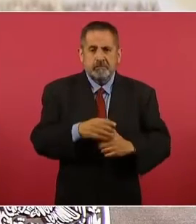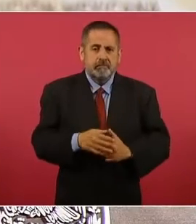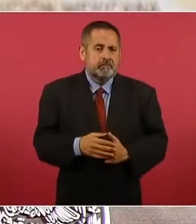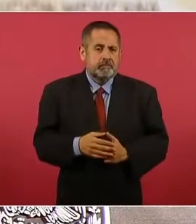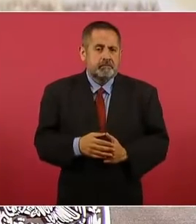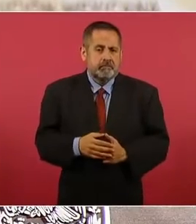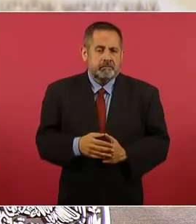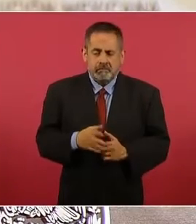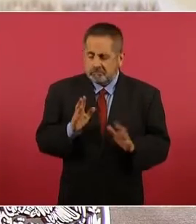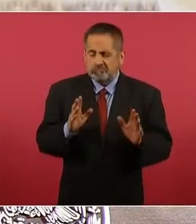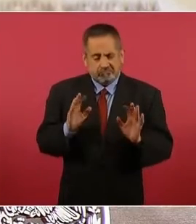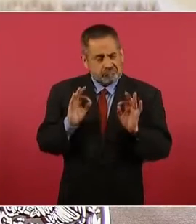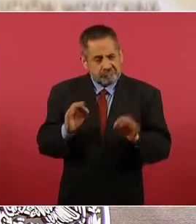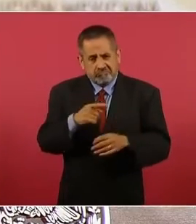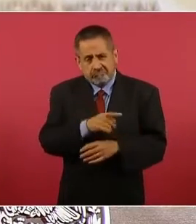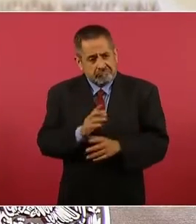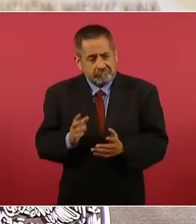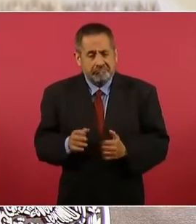Bueno,